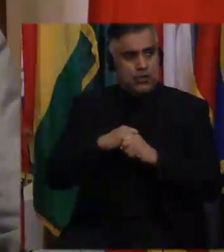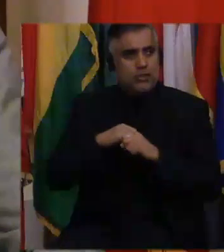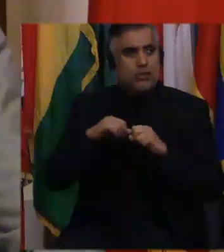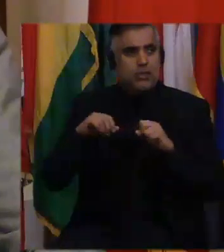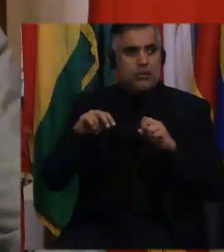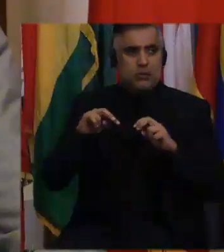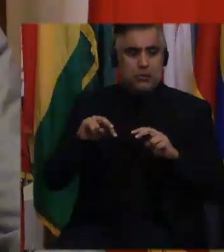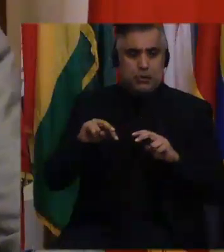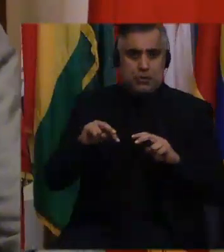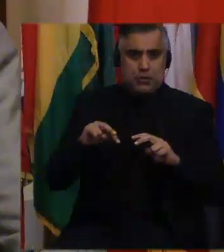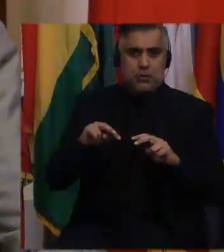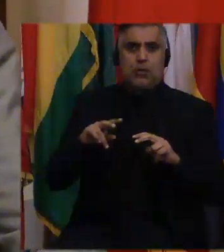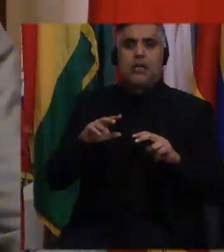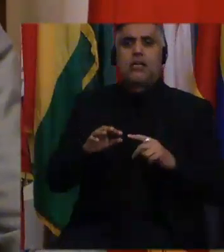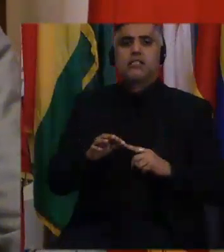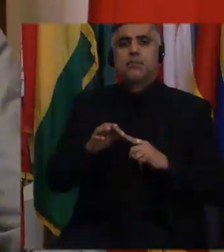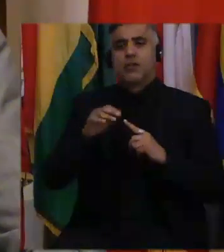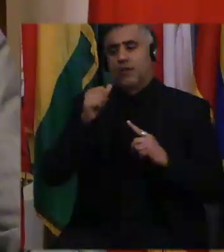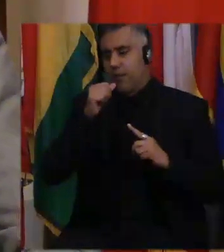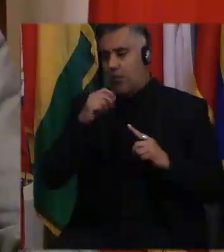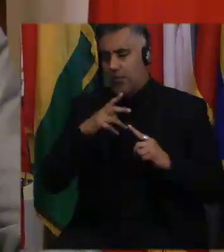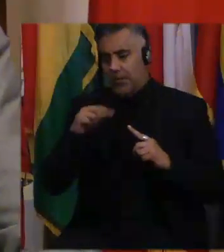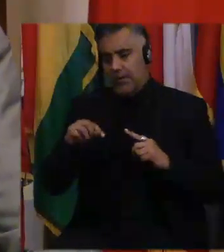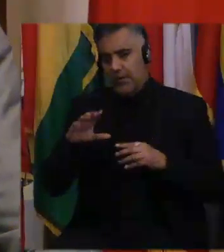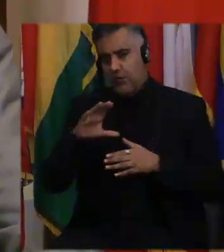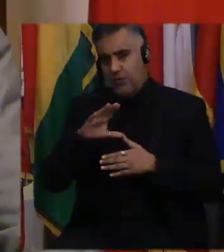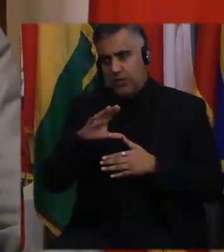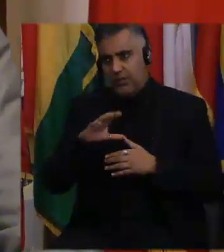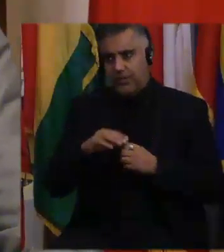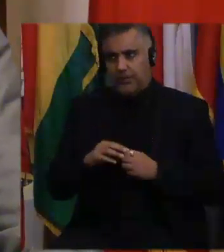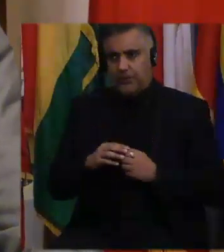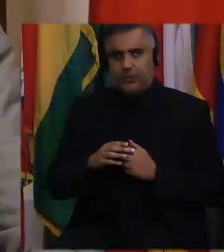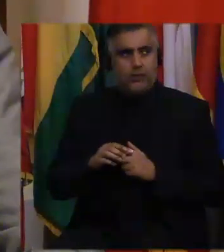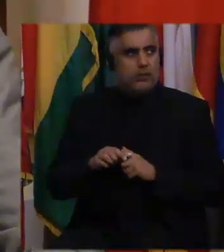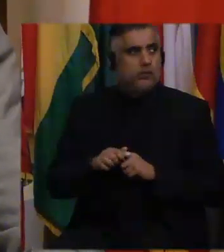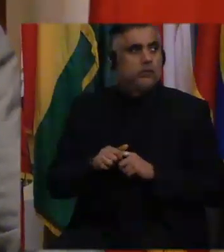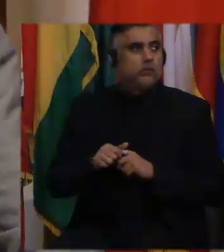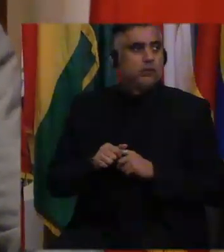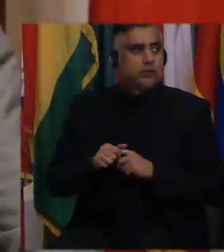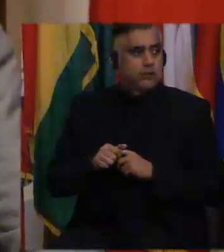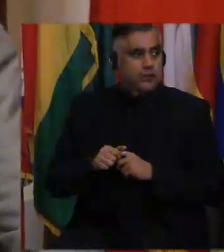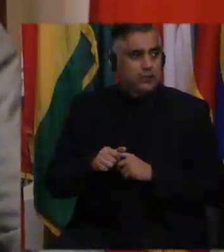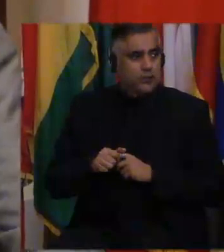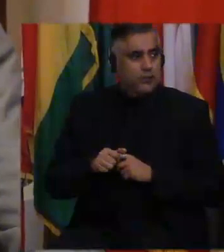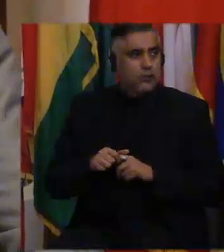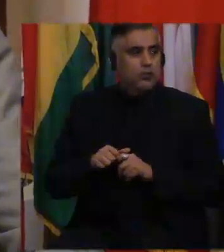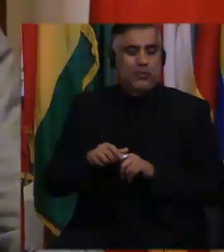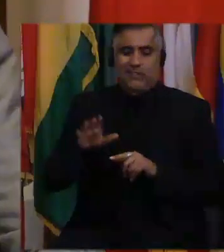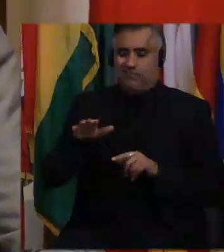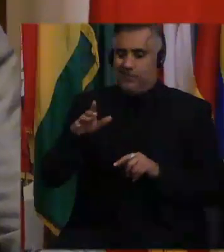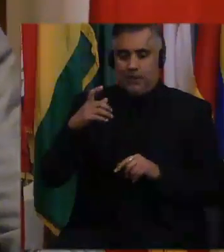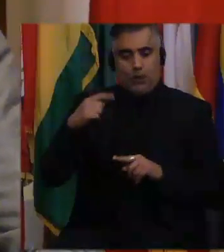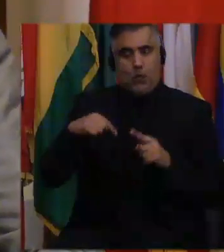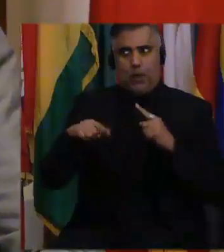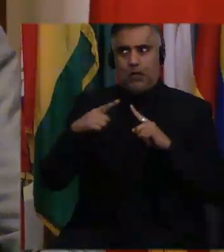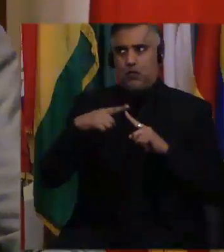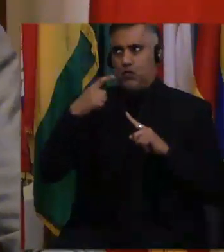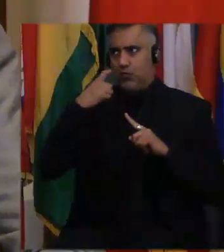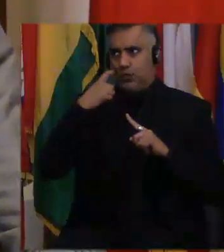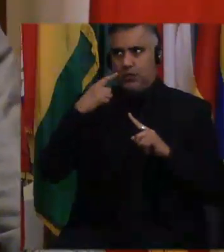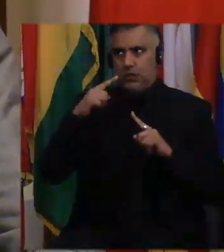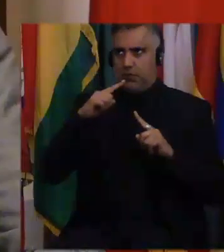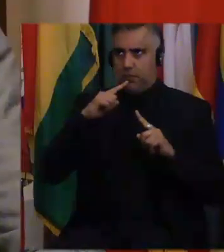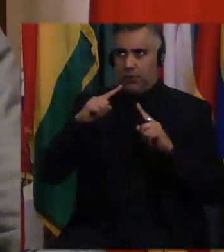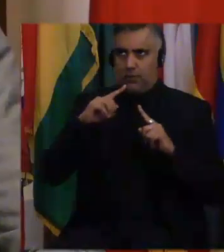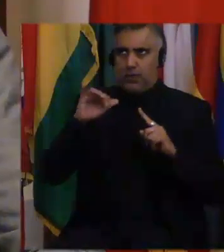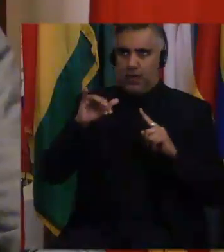región. Podemos hablar de situaciones muy recientes, por ejemplo, en Colombia, en Honduras,